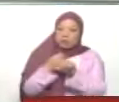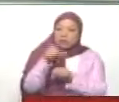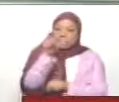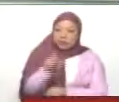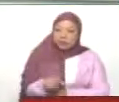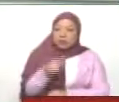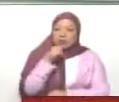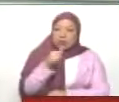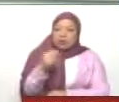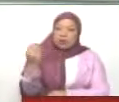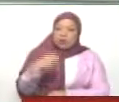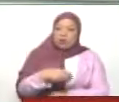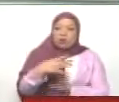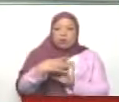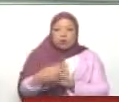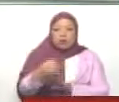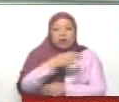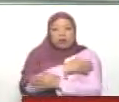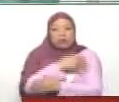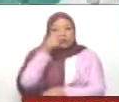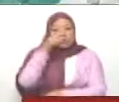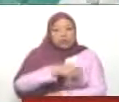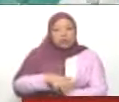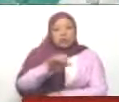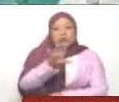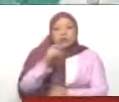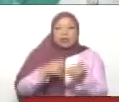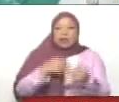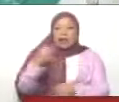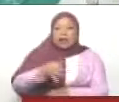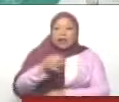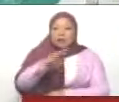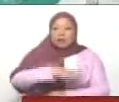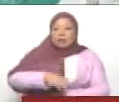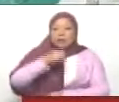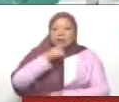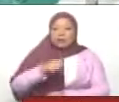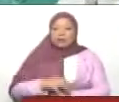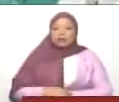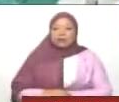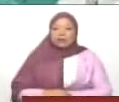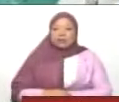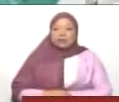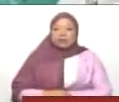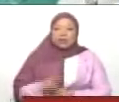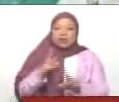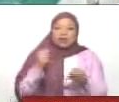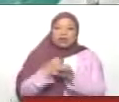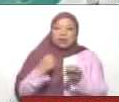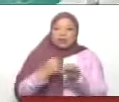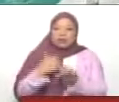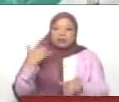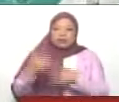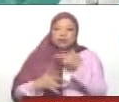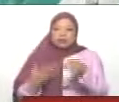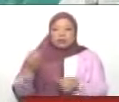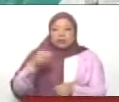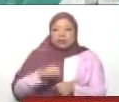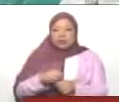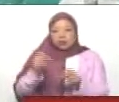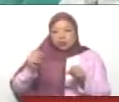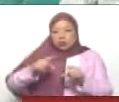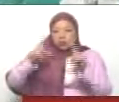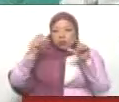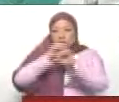no. Ayer, por ejemplo, en la Plaza Bolívar, 5:30 de la tarde, a pleno sol, y las colas eran enormes. Entonces, yo